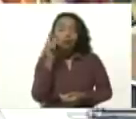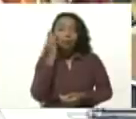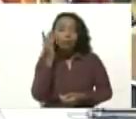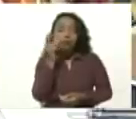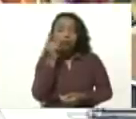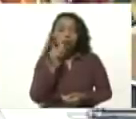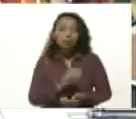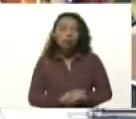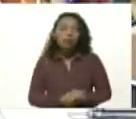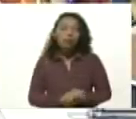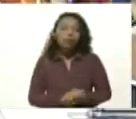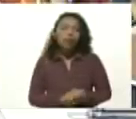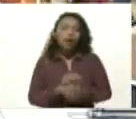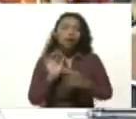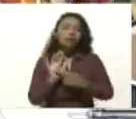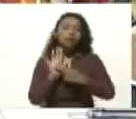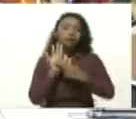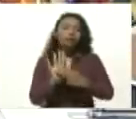representantes.